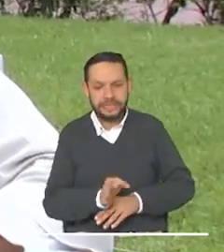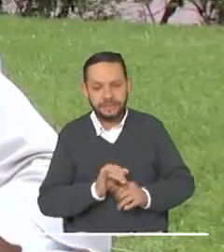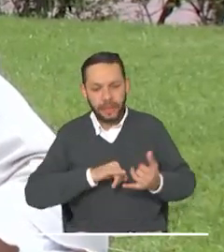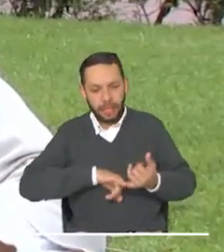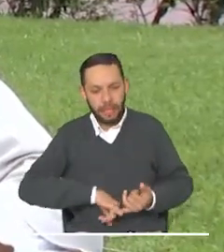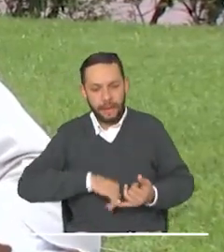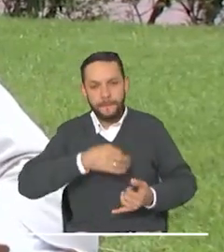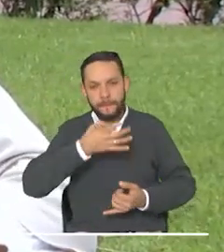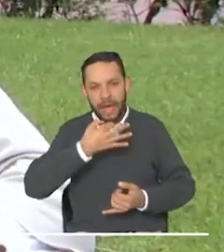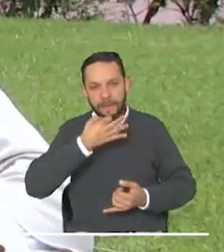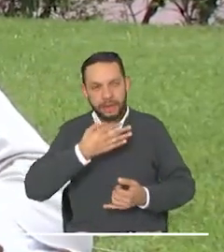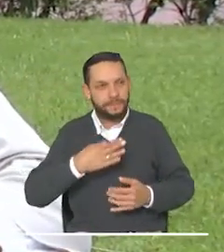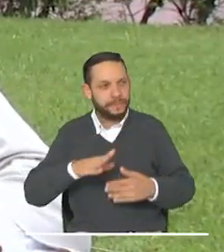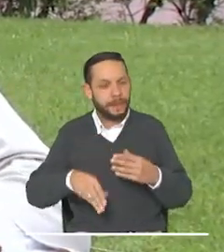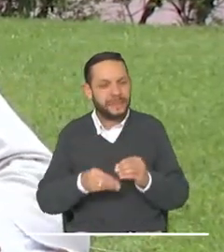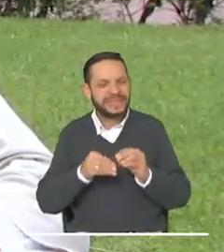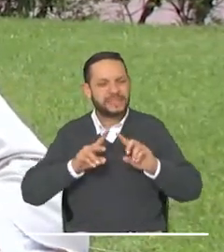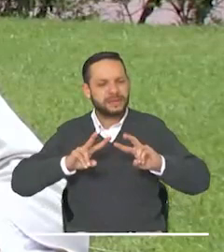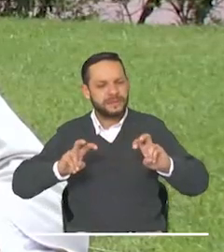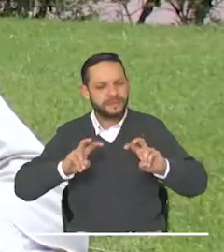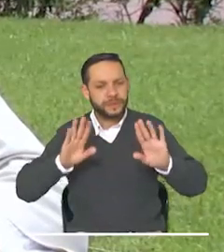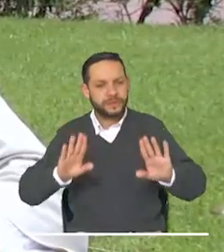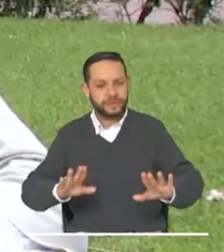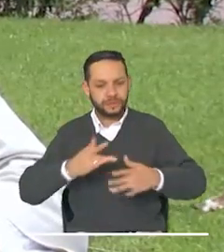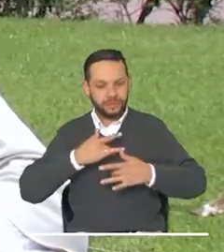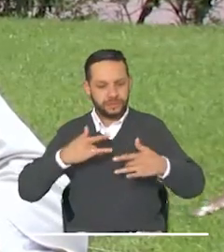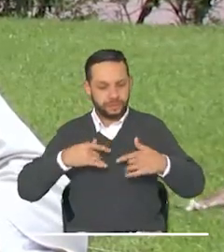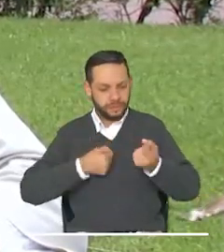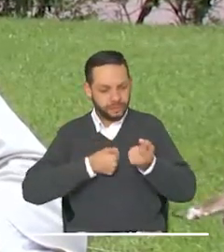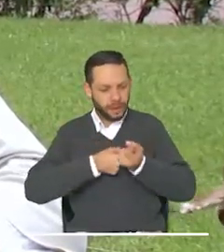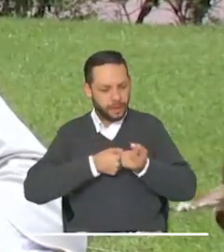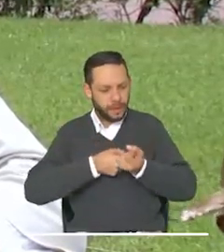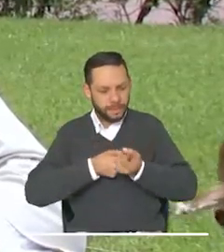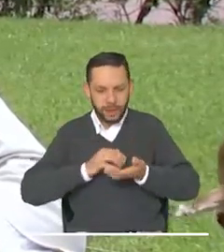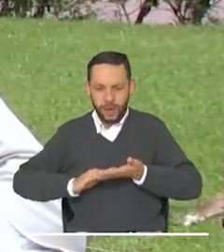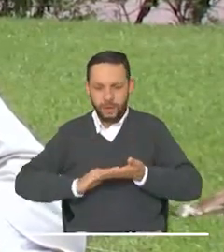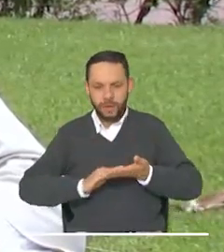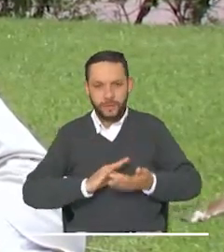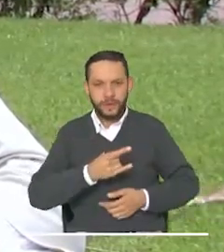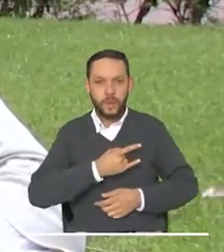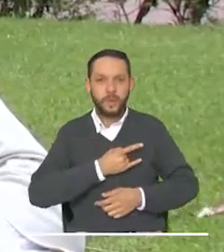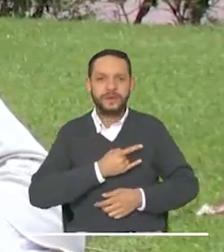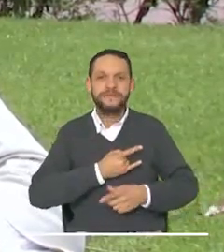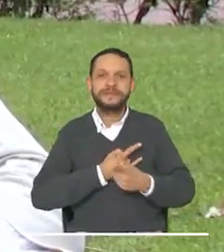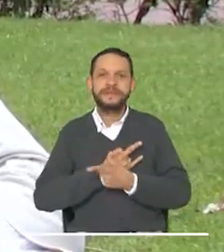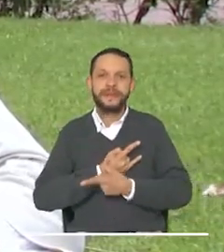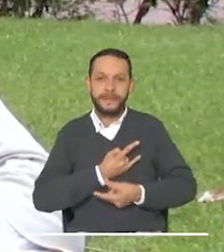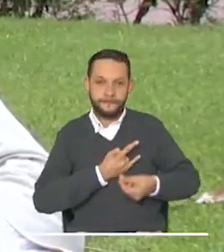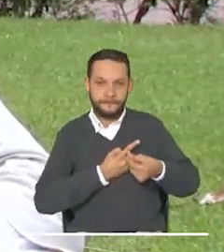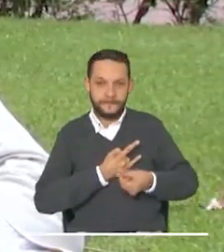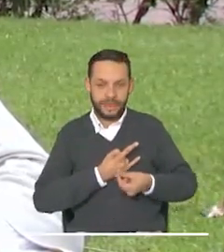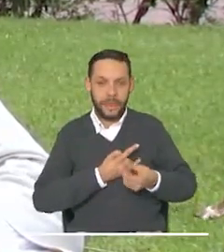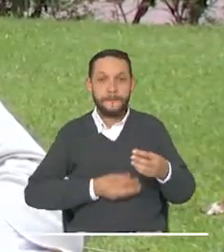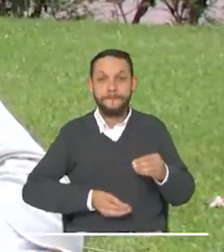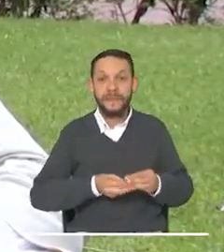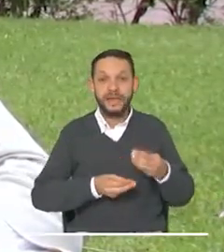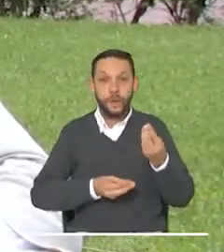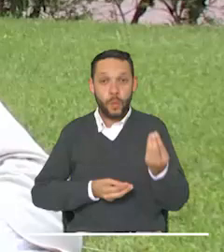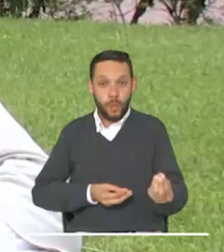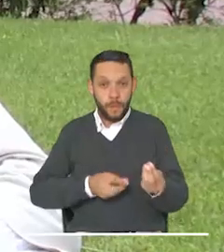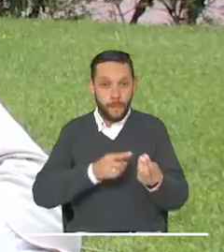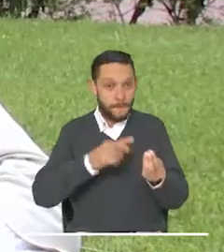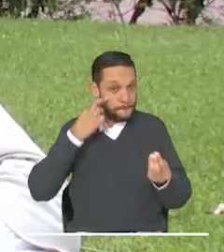enfermedad existe la Salud Mental la universidad manizales un equipo de profesionales